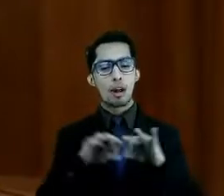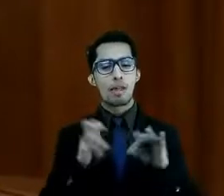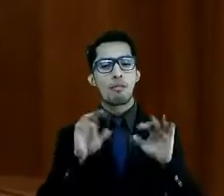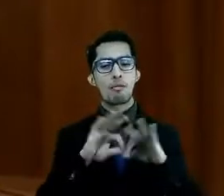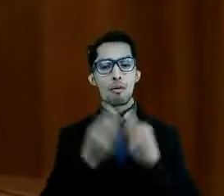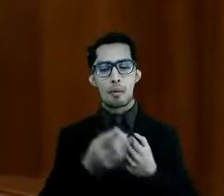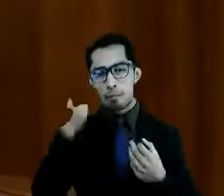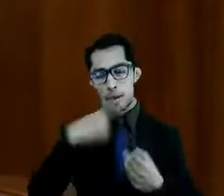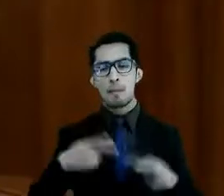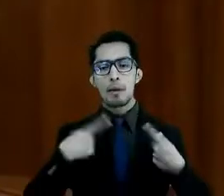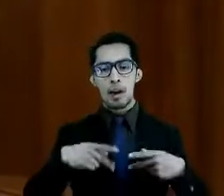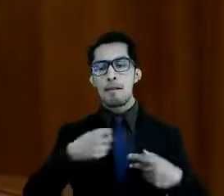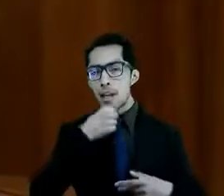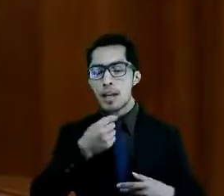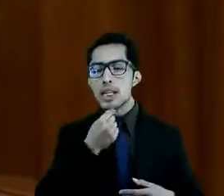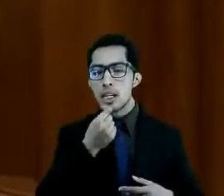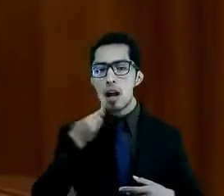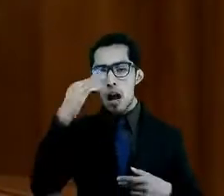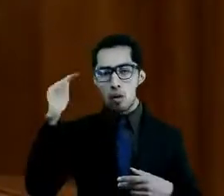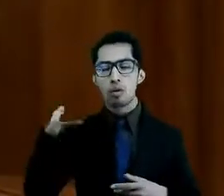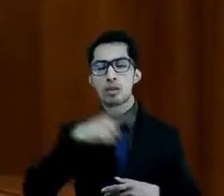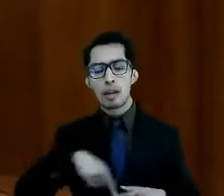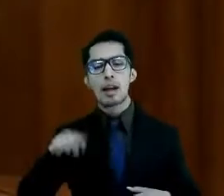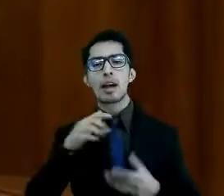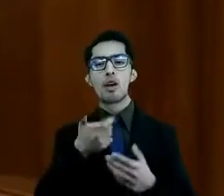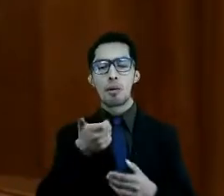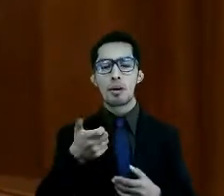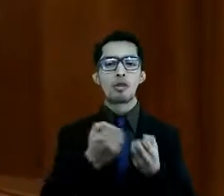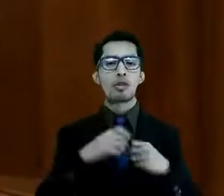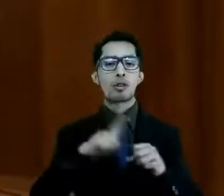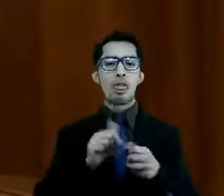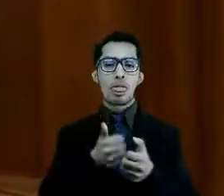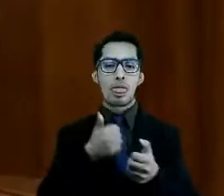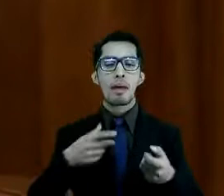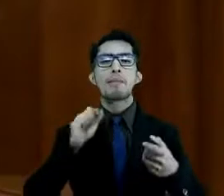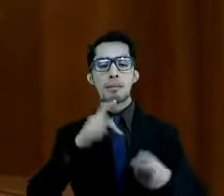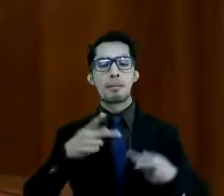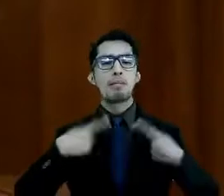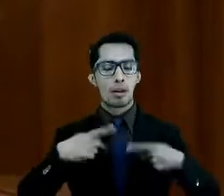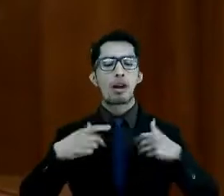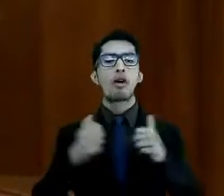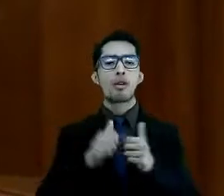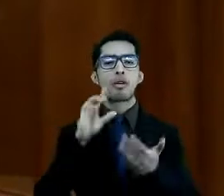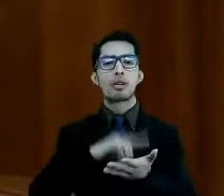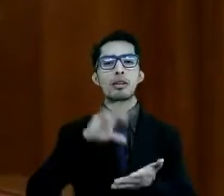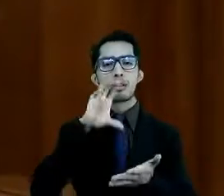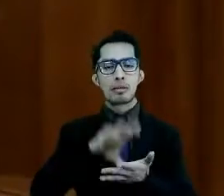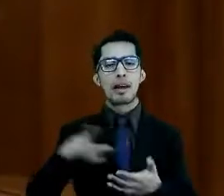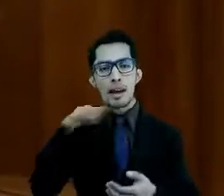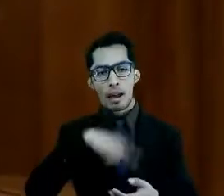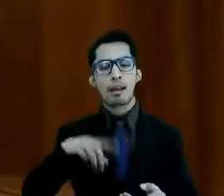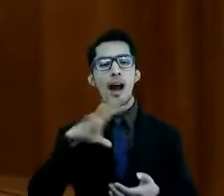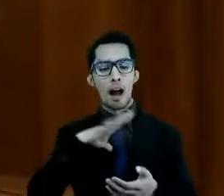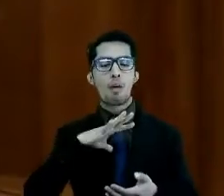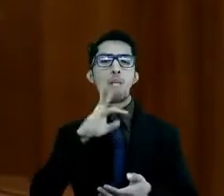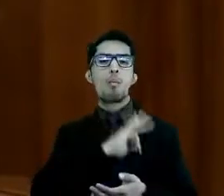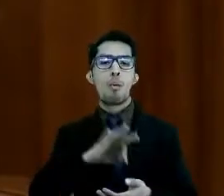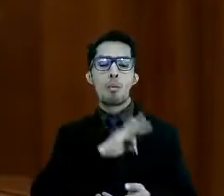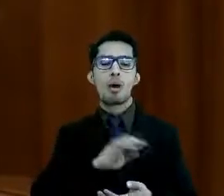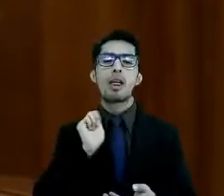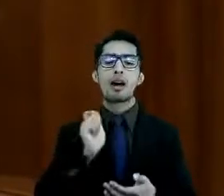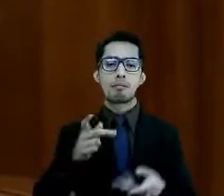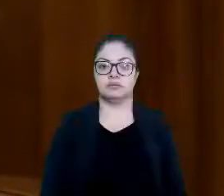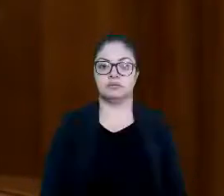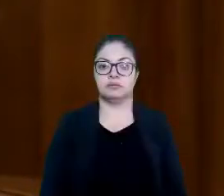para que adultos y menores marginados económica y socialmente y las personas con discapacidad tengan la posibilidad de salir de